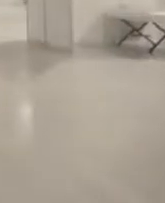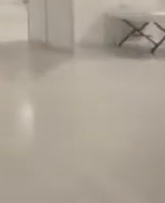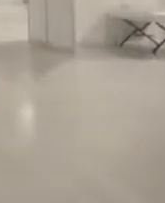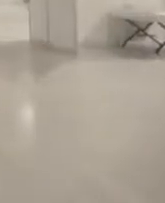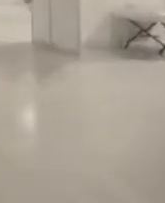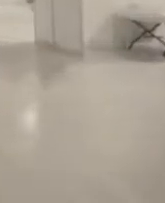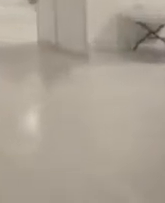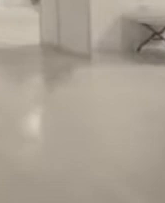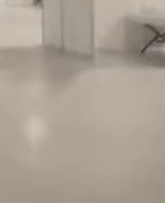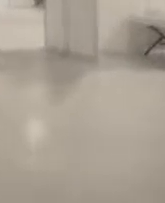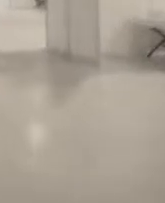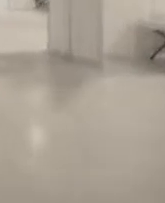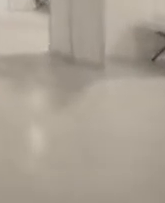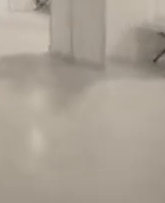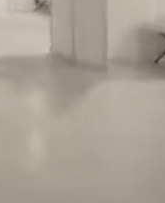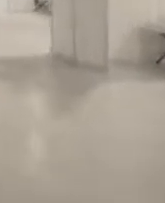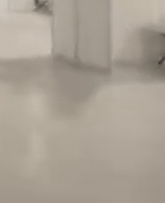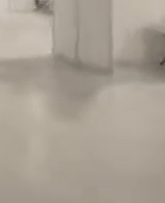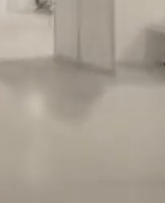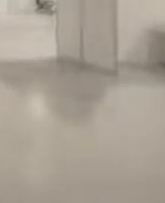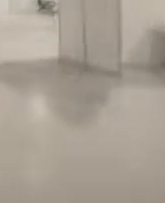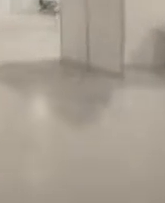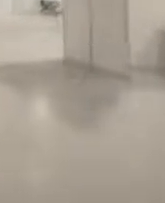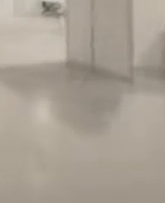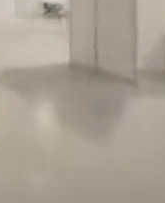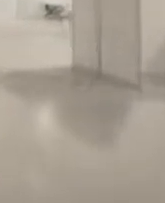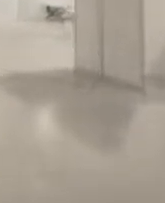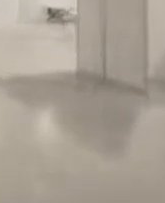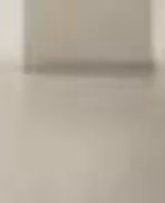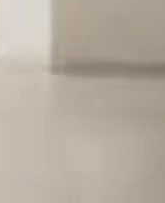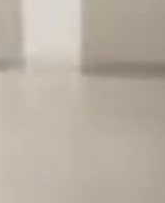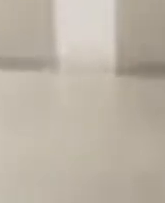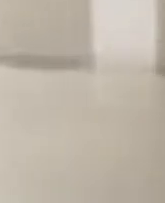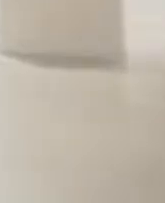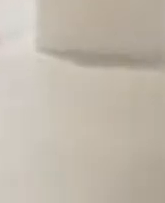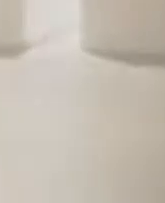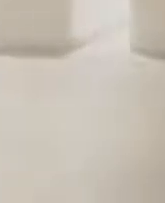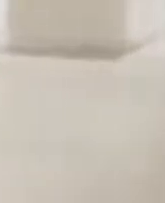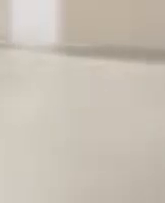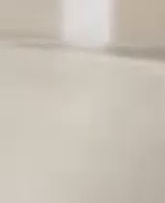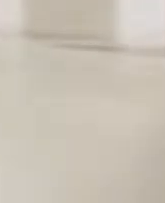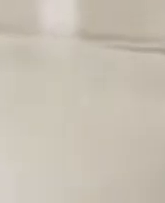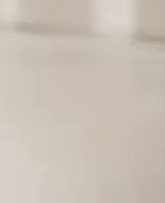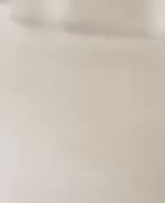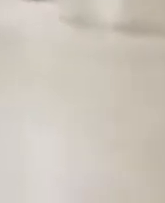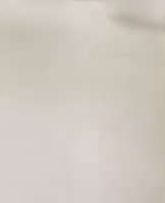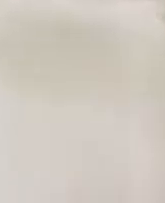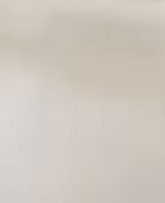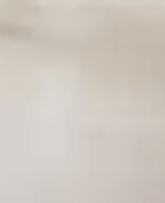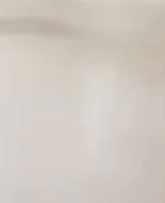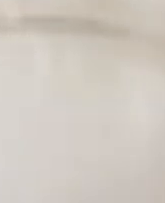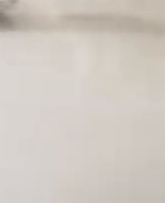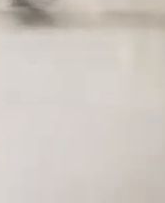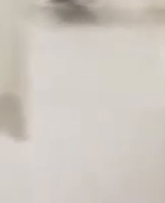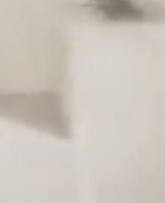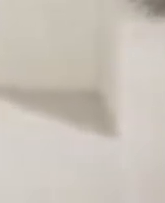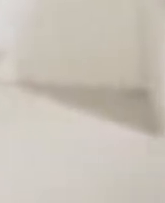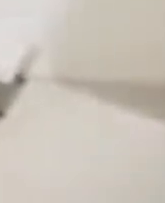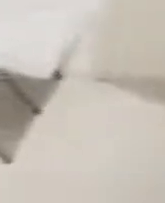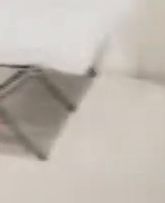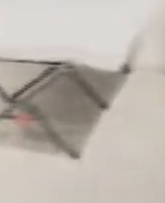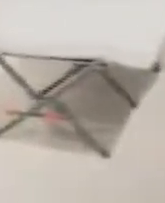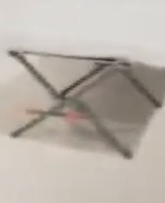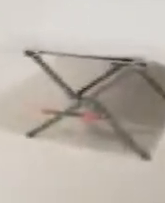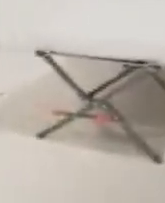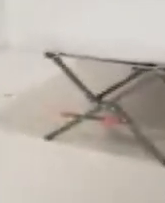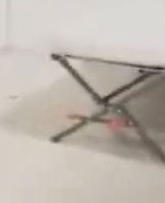Agradecemos al Cuerpo de Ingenieros del Ejército, a obreros, técnicos y profesionales de distintas instituciones que aportaron